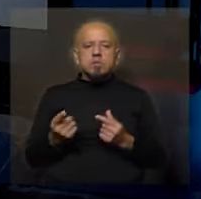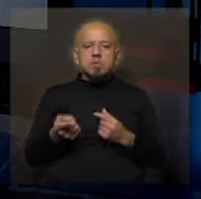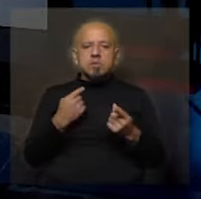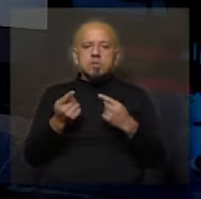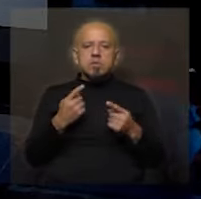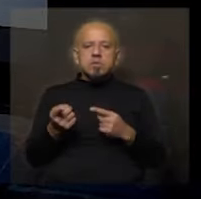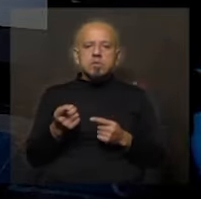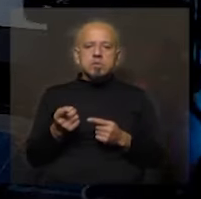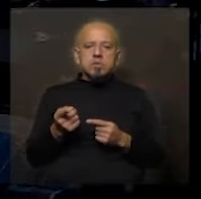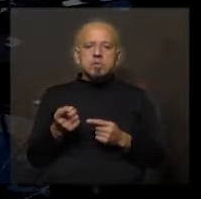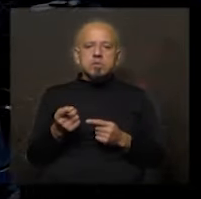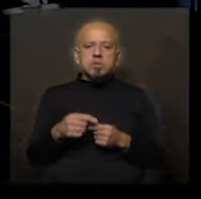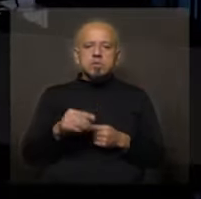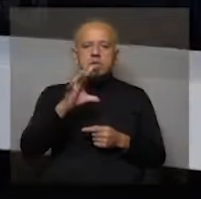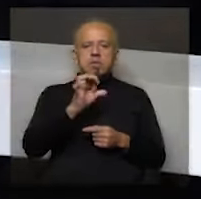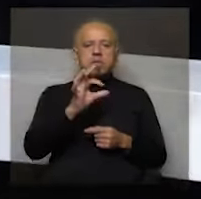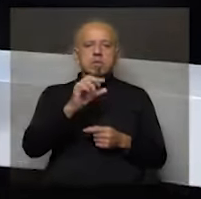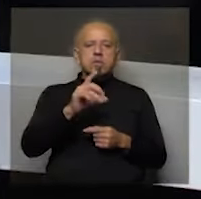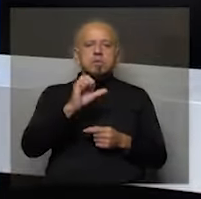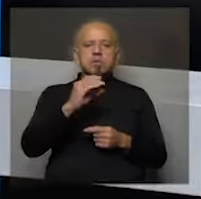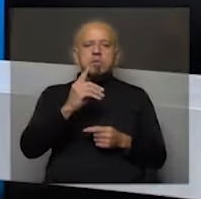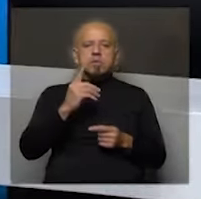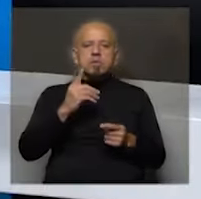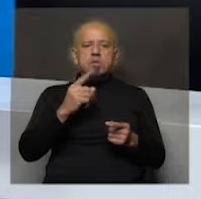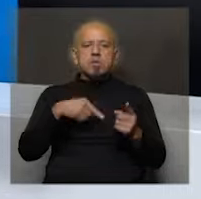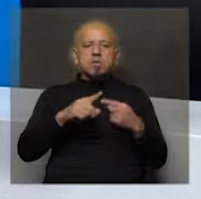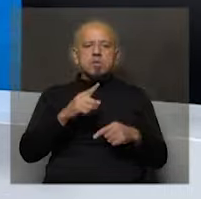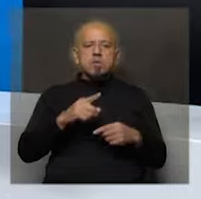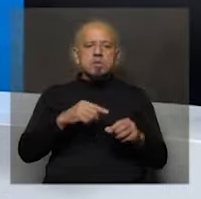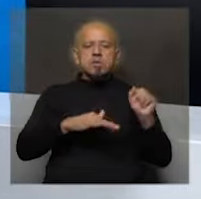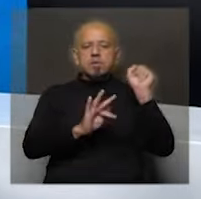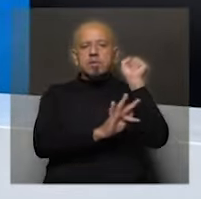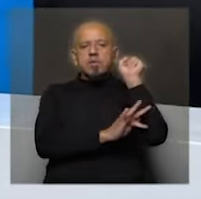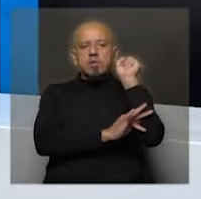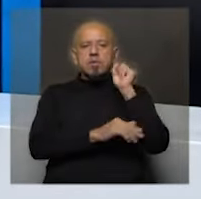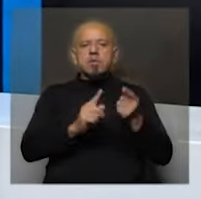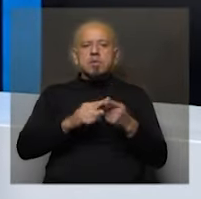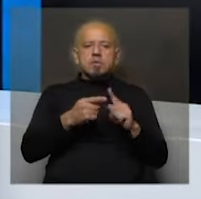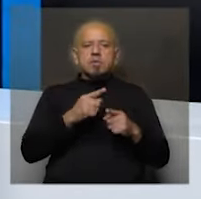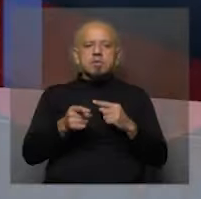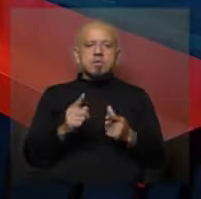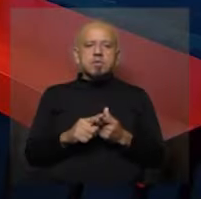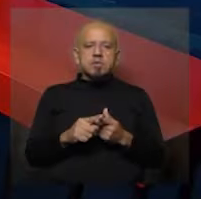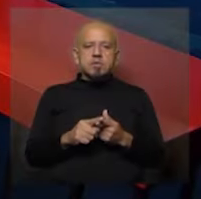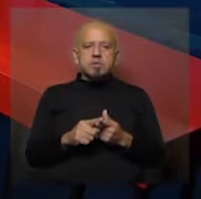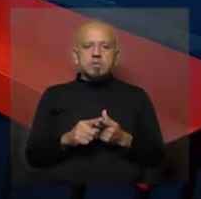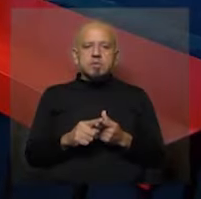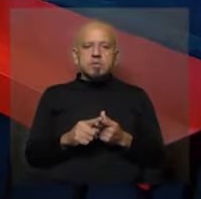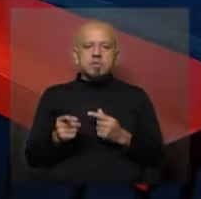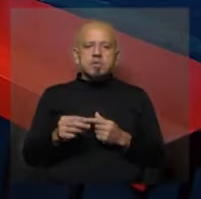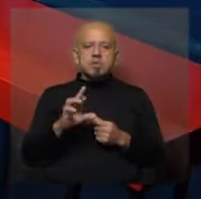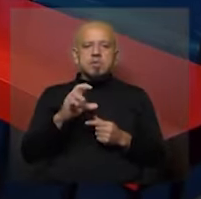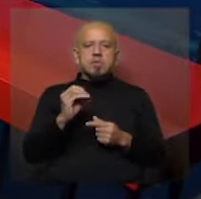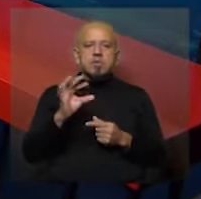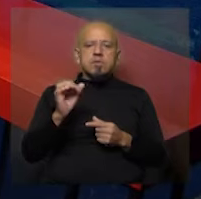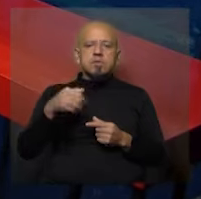escucharlas este soleda González integrante de la intersocial feminista Cómo estás bienvenida a la B Muy bien gracias por invitar y también a rosmari